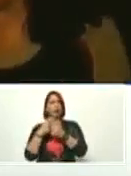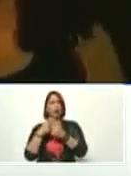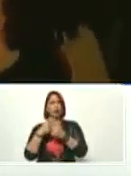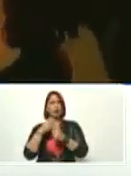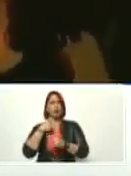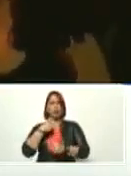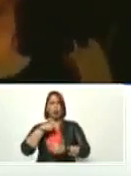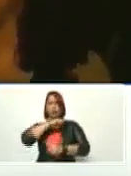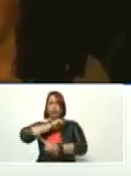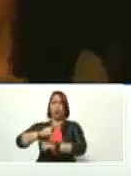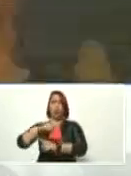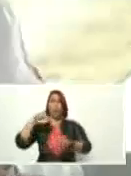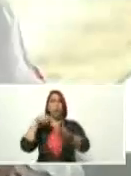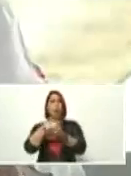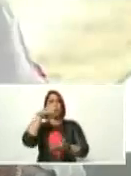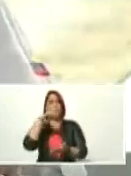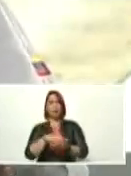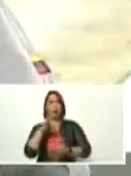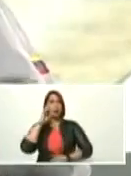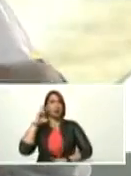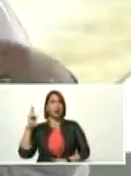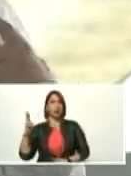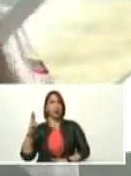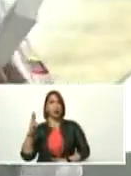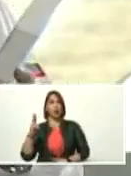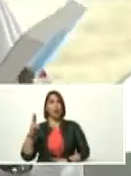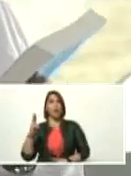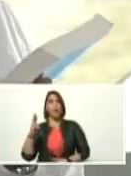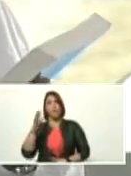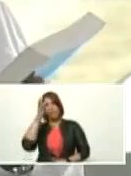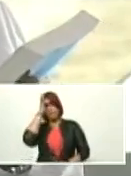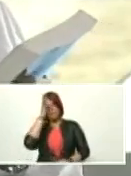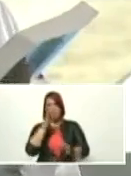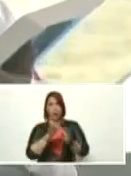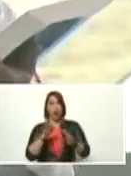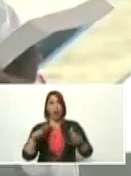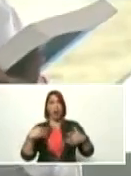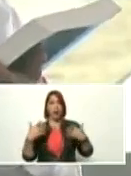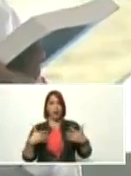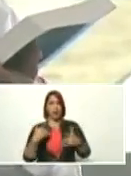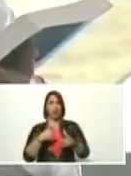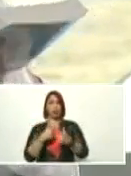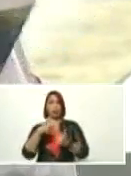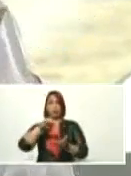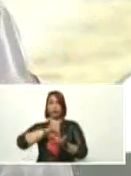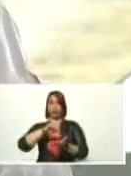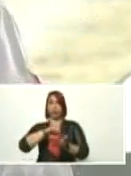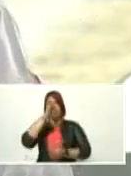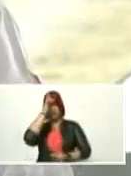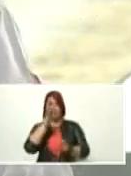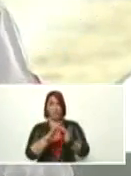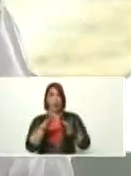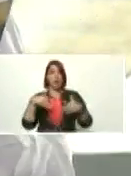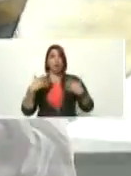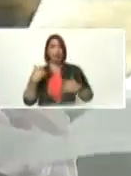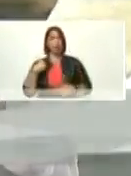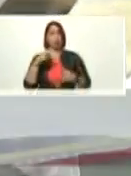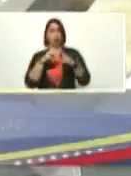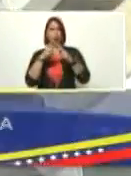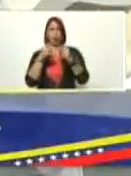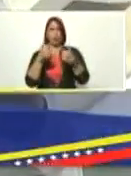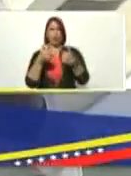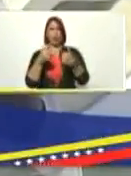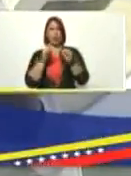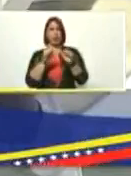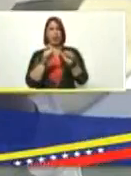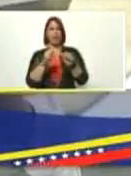Estado. Radio Fe y Alegría, que la sede principal de Radio Fe y Alegría la conozco muy bien. Quedaba